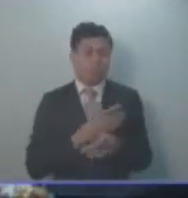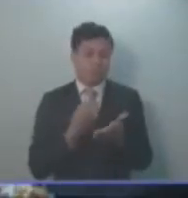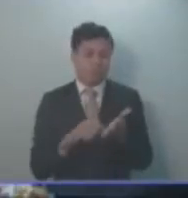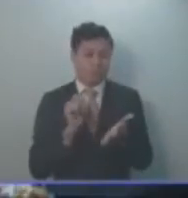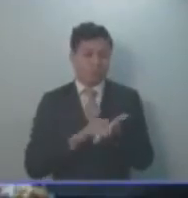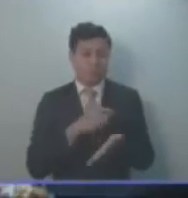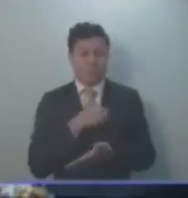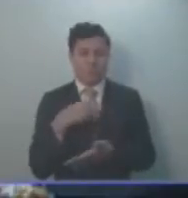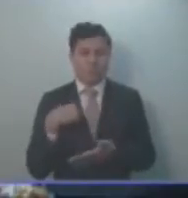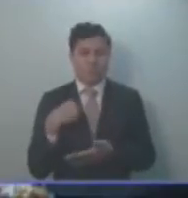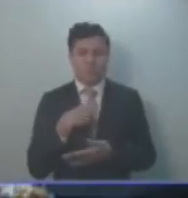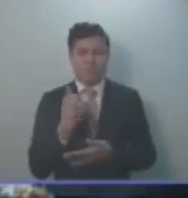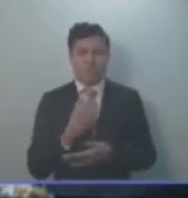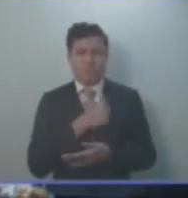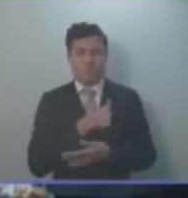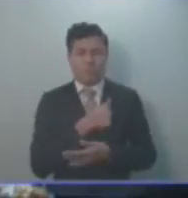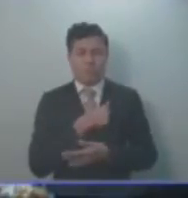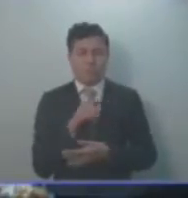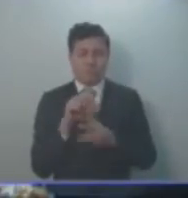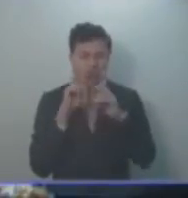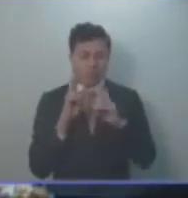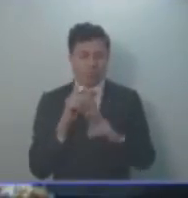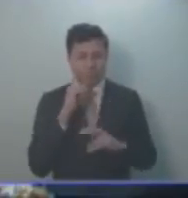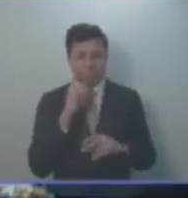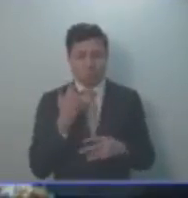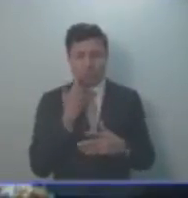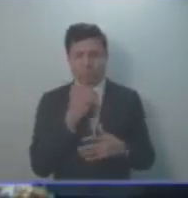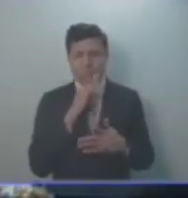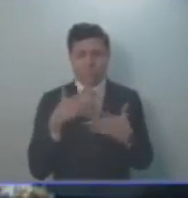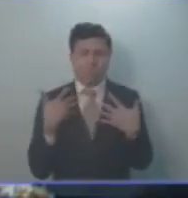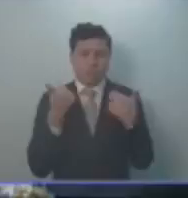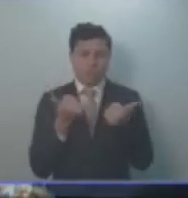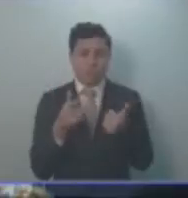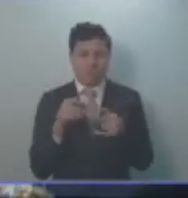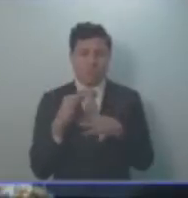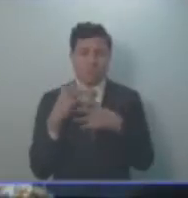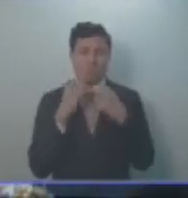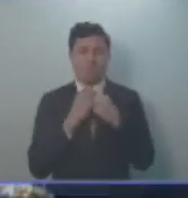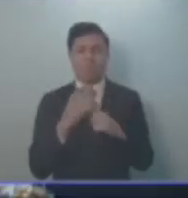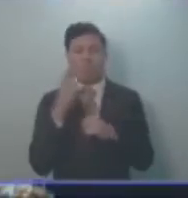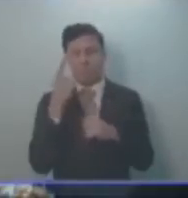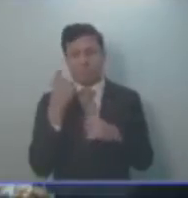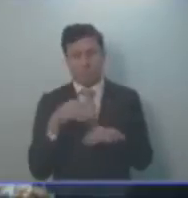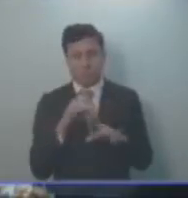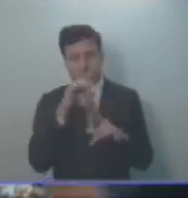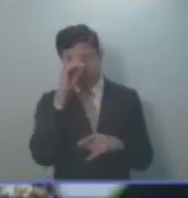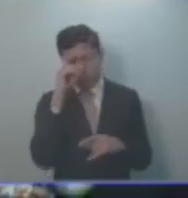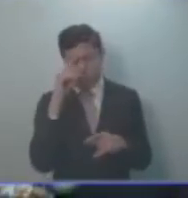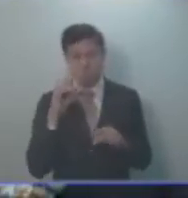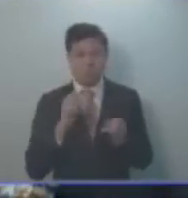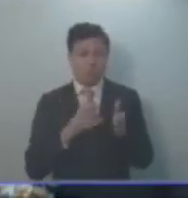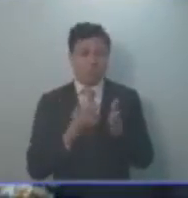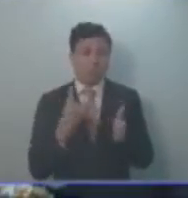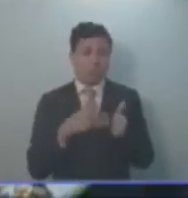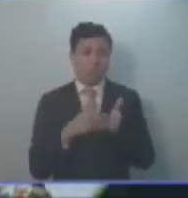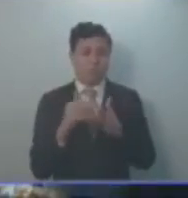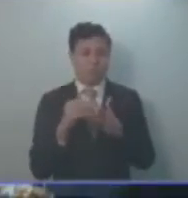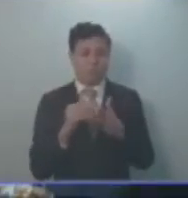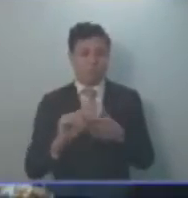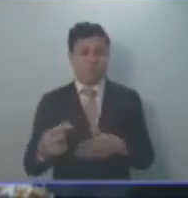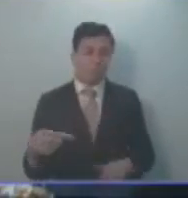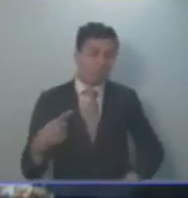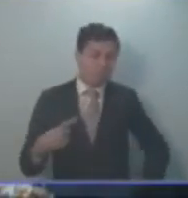su médico tratante. Dicha garantía de estabilidad laboral comenzará a partir de